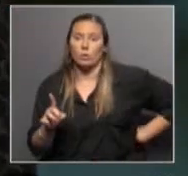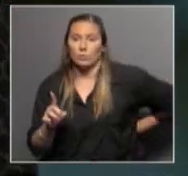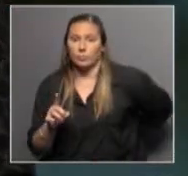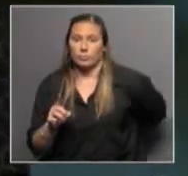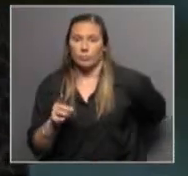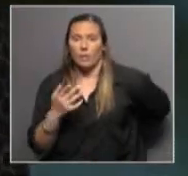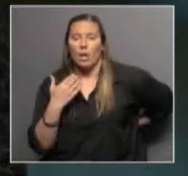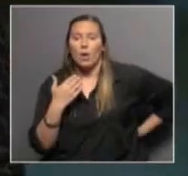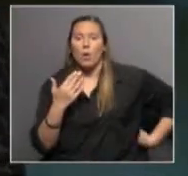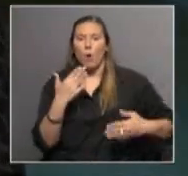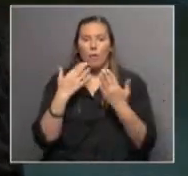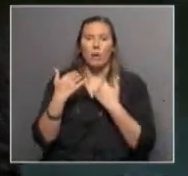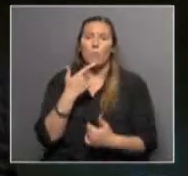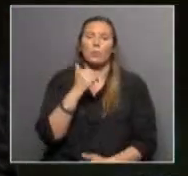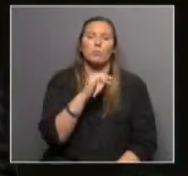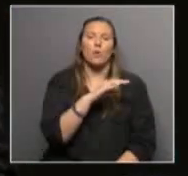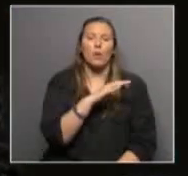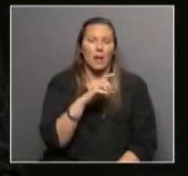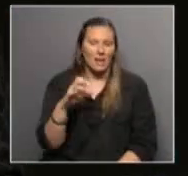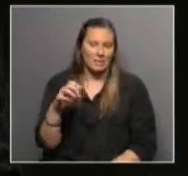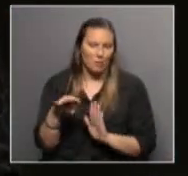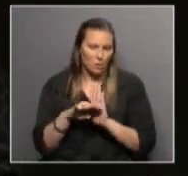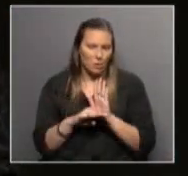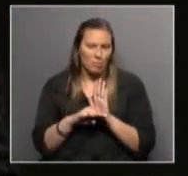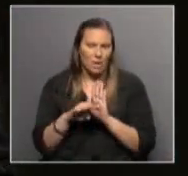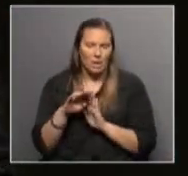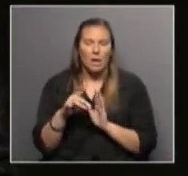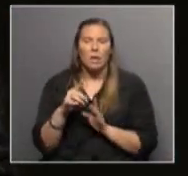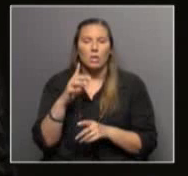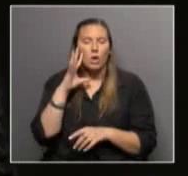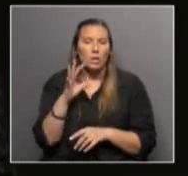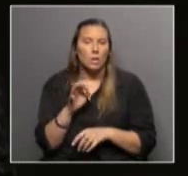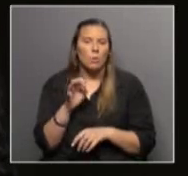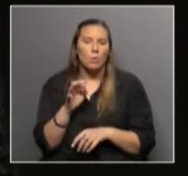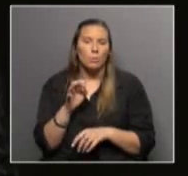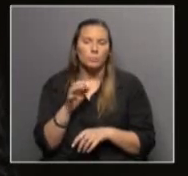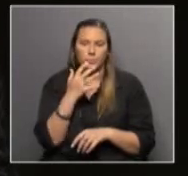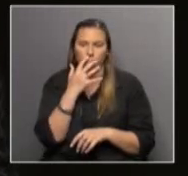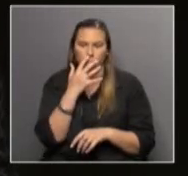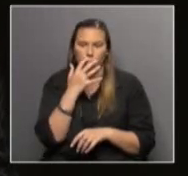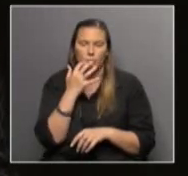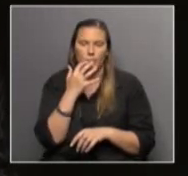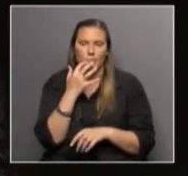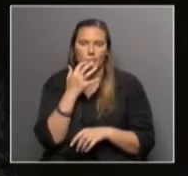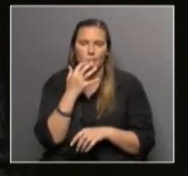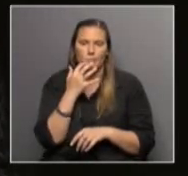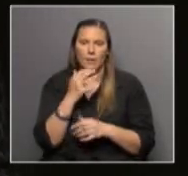difícil pero por ejemplo yo lo que creo es que hay una parte que sigue que